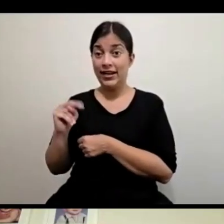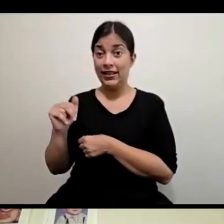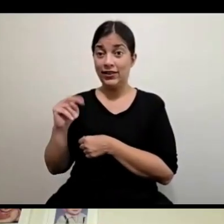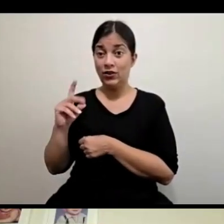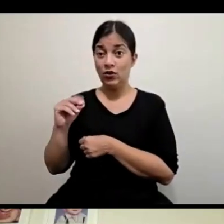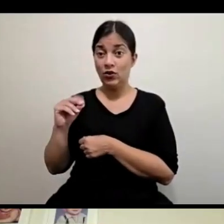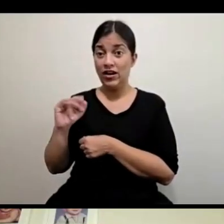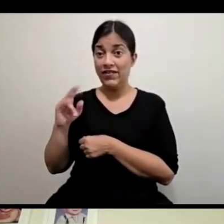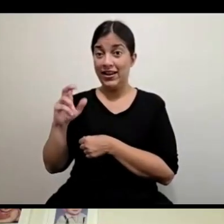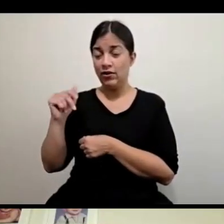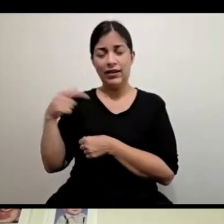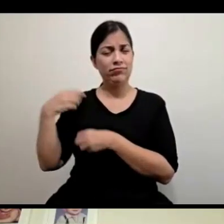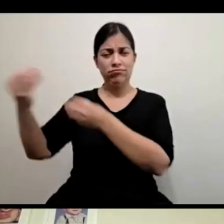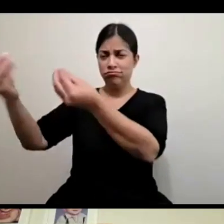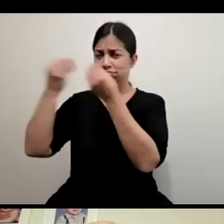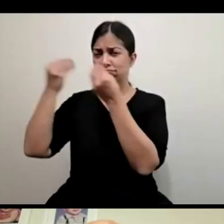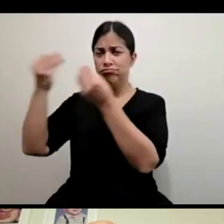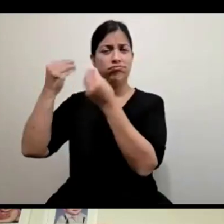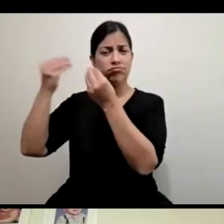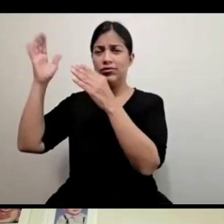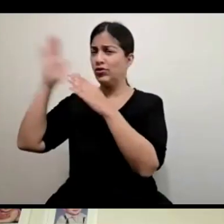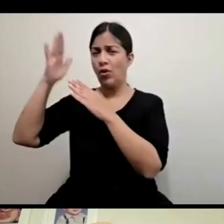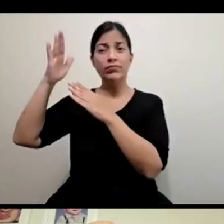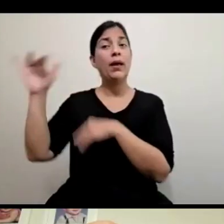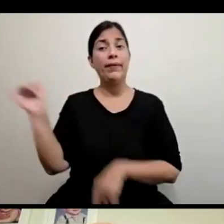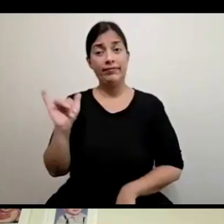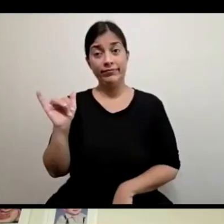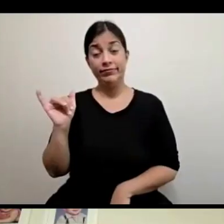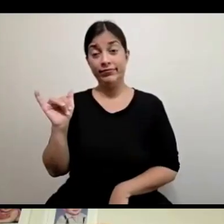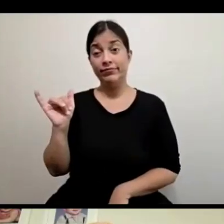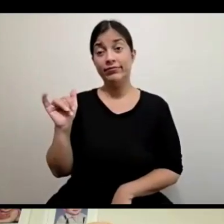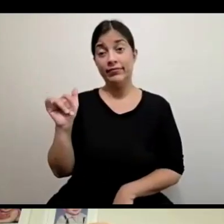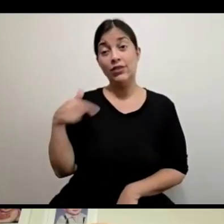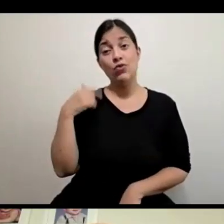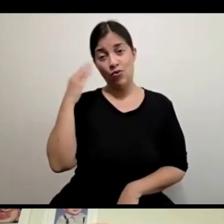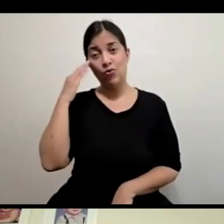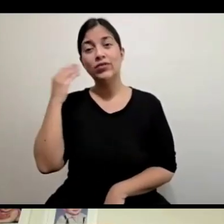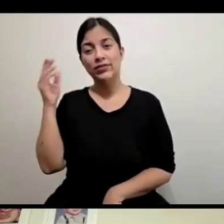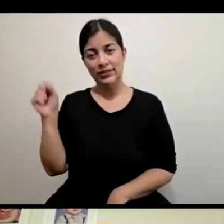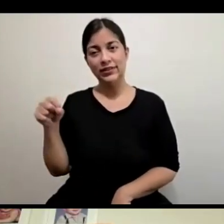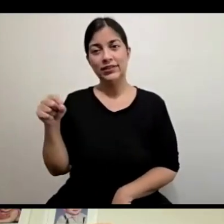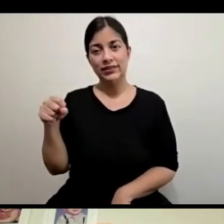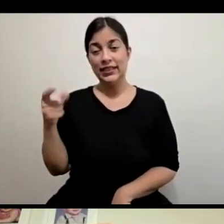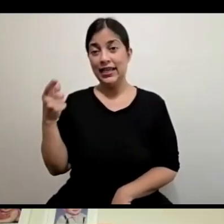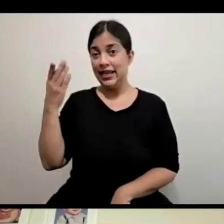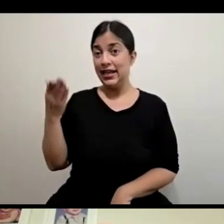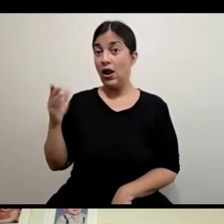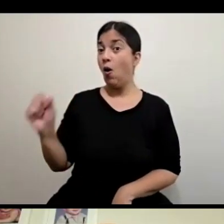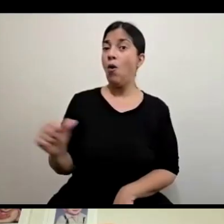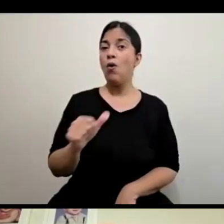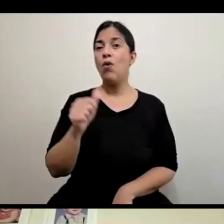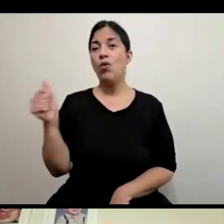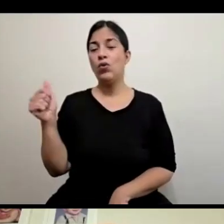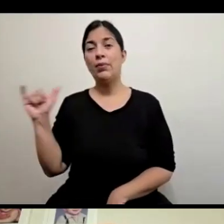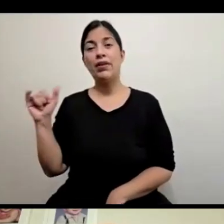una de mis escuelas grandes también. O sea, a Fernando Rivera sí lo conocí. Y él era otro de los que había venido de